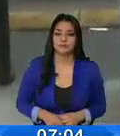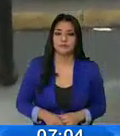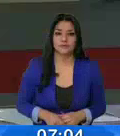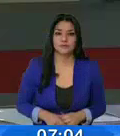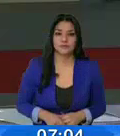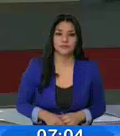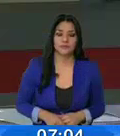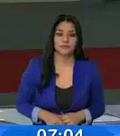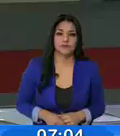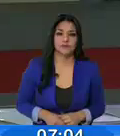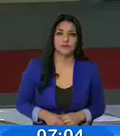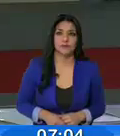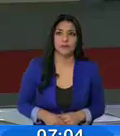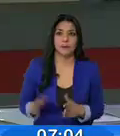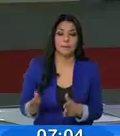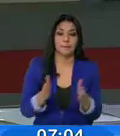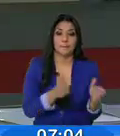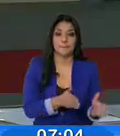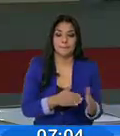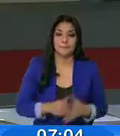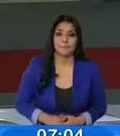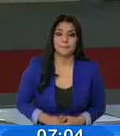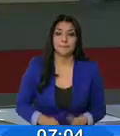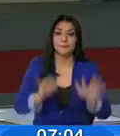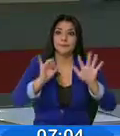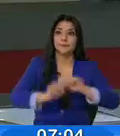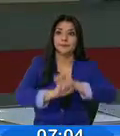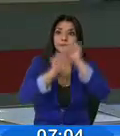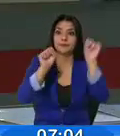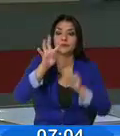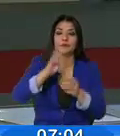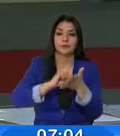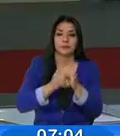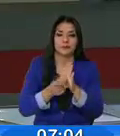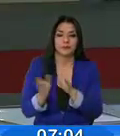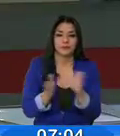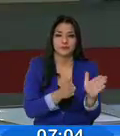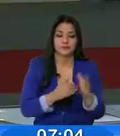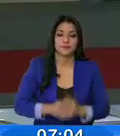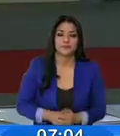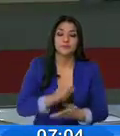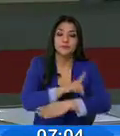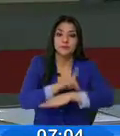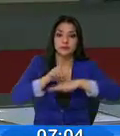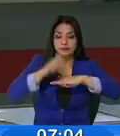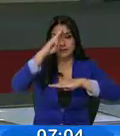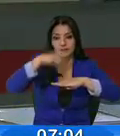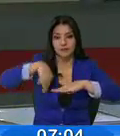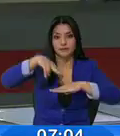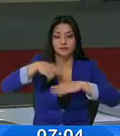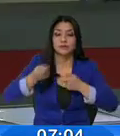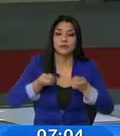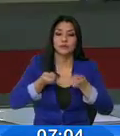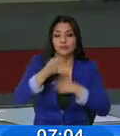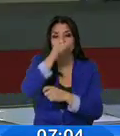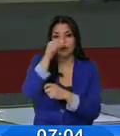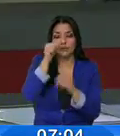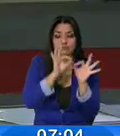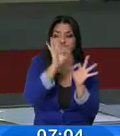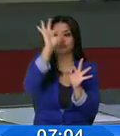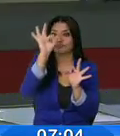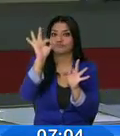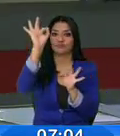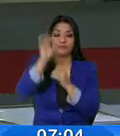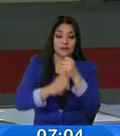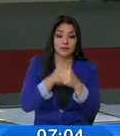Cadena. Tiempo de contarles a las 7:04 en la mañana que, según estadísticas de la Dirección Nacional Antinarcóticos, de lo que va del año se han